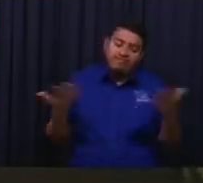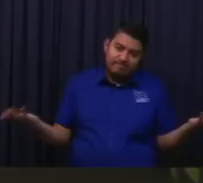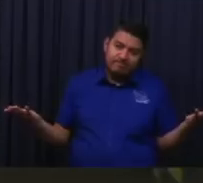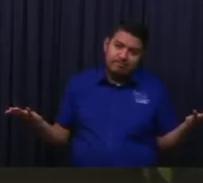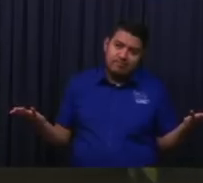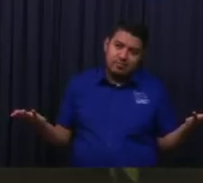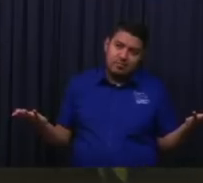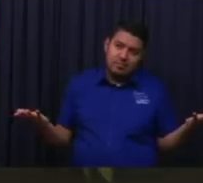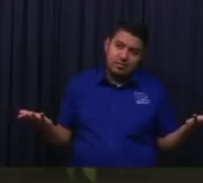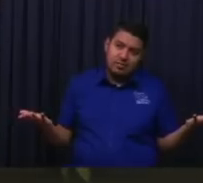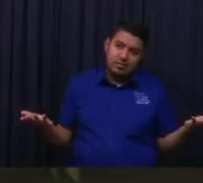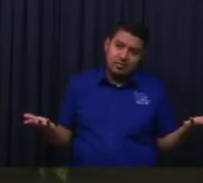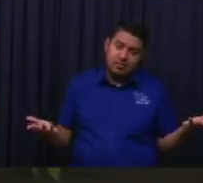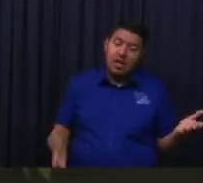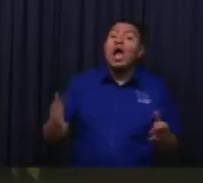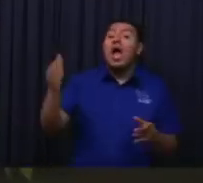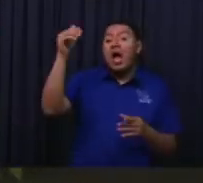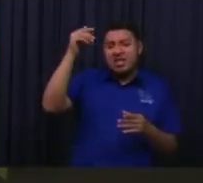voy a plantar una viña.